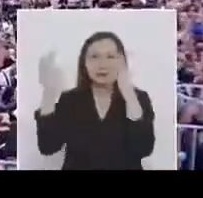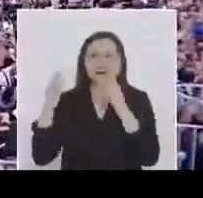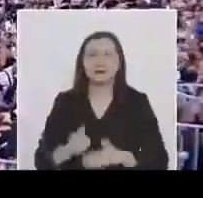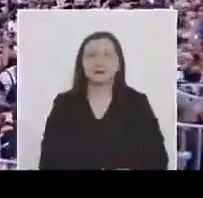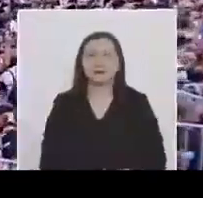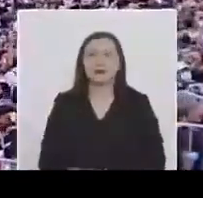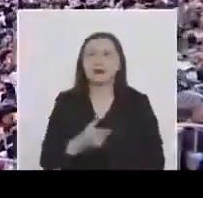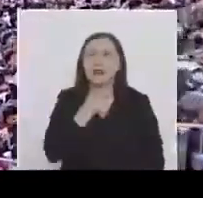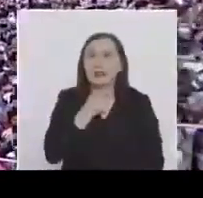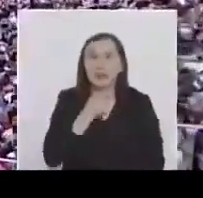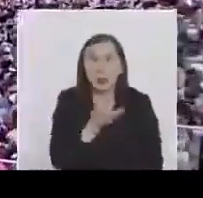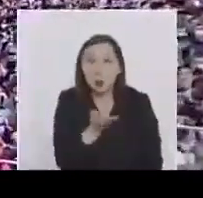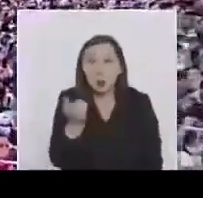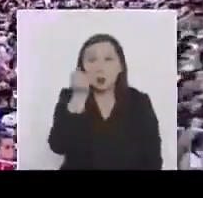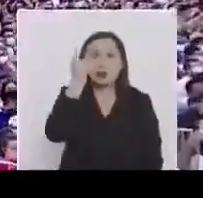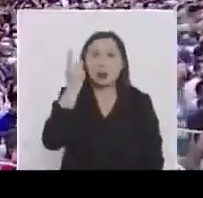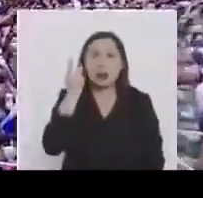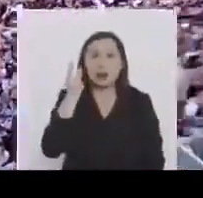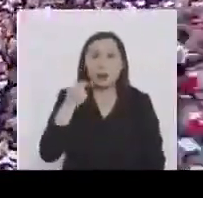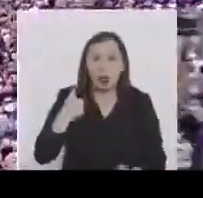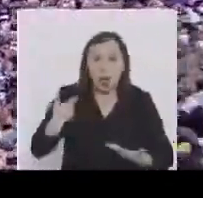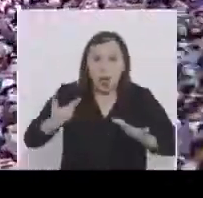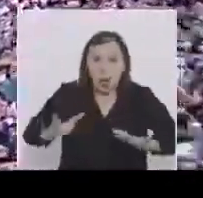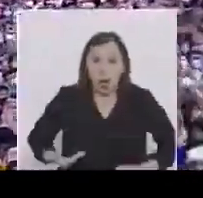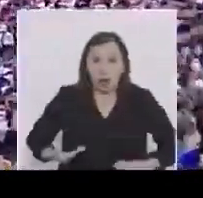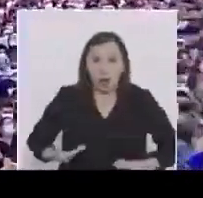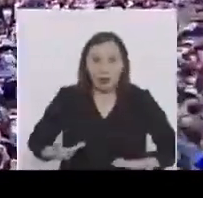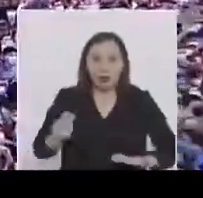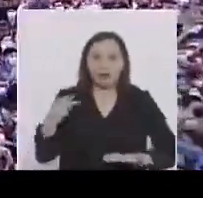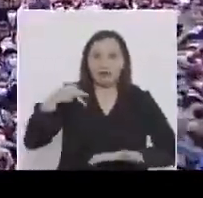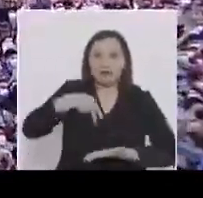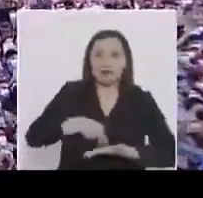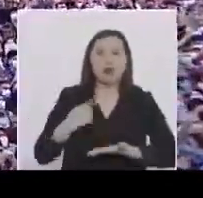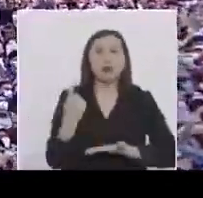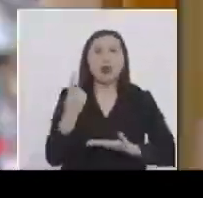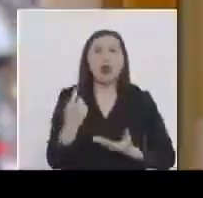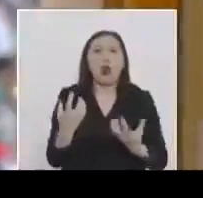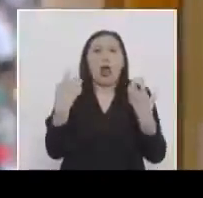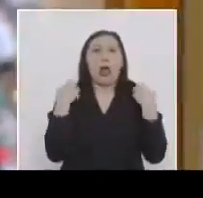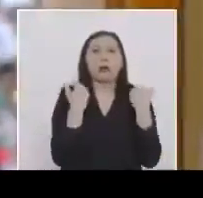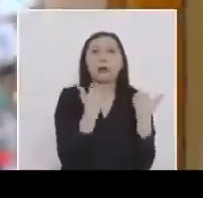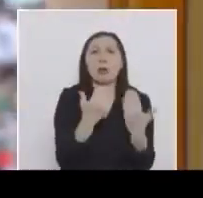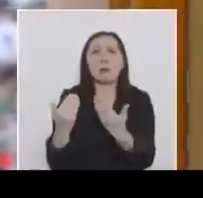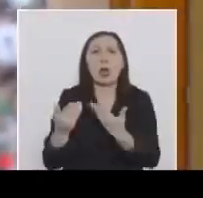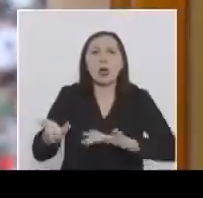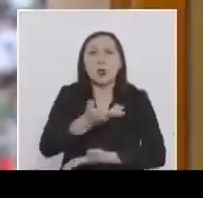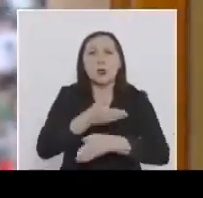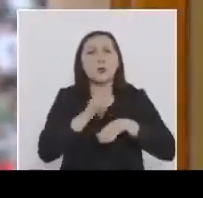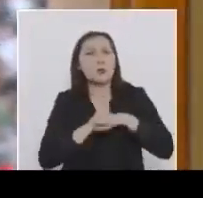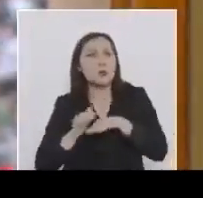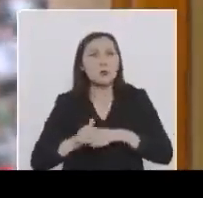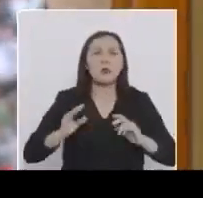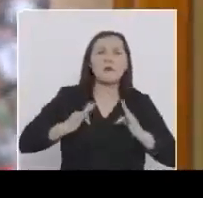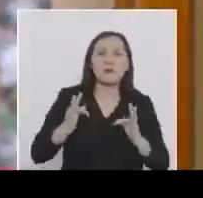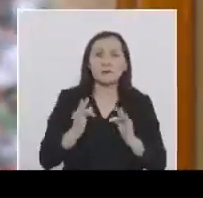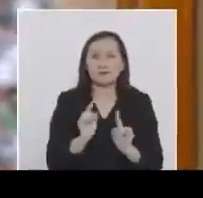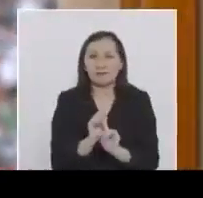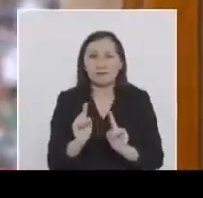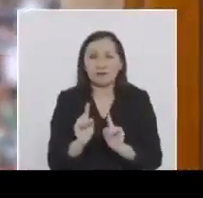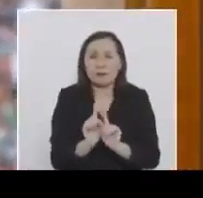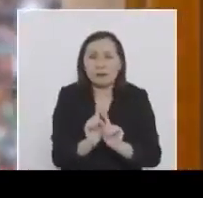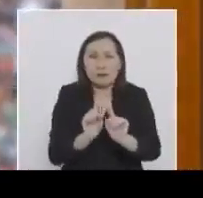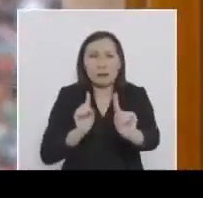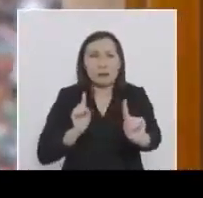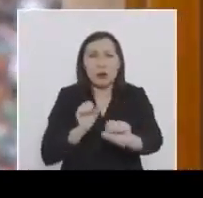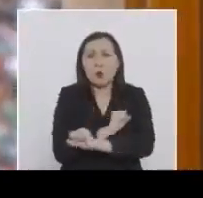Y quiero que sepan que no llegamos aquí solo para llenar cargos y solazarnos entre nosotros, para generar